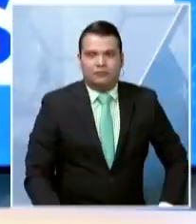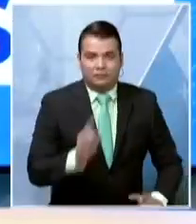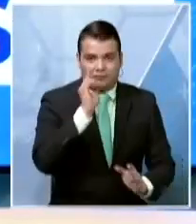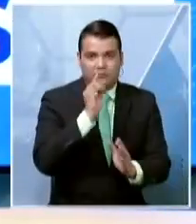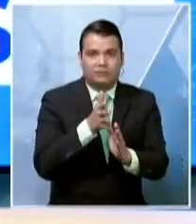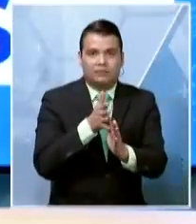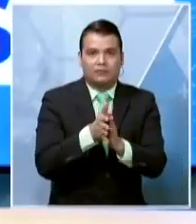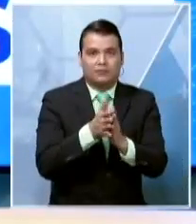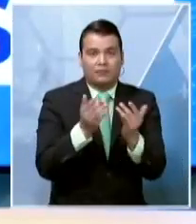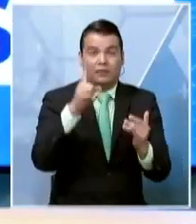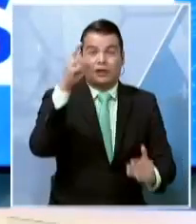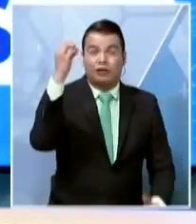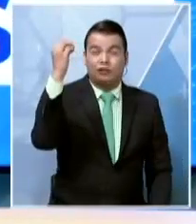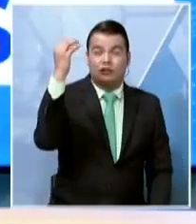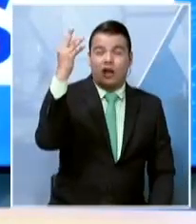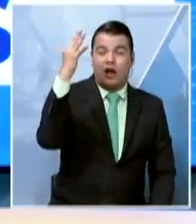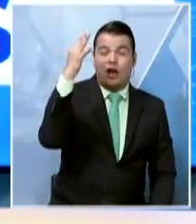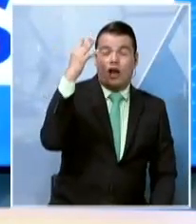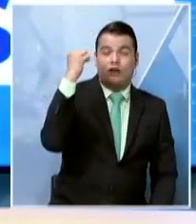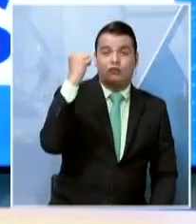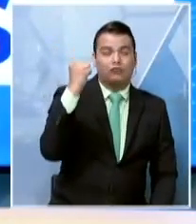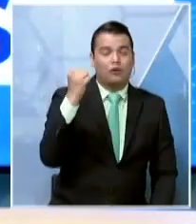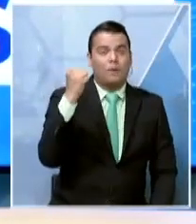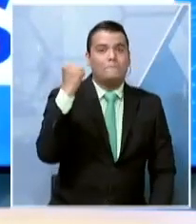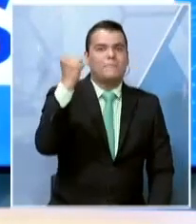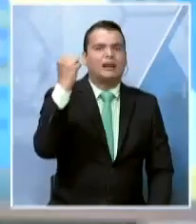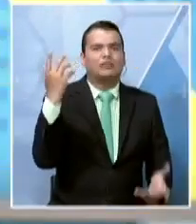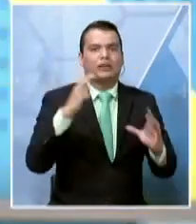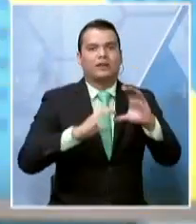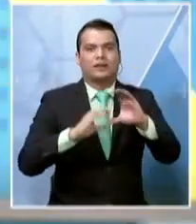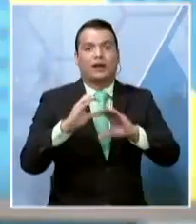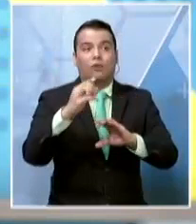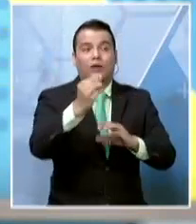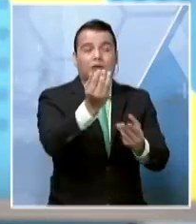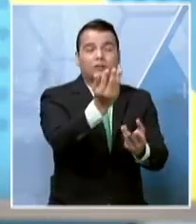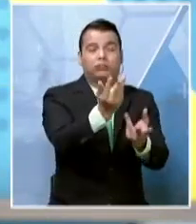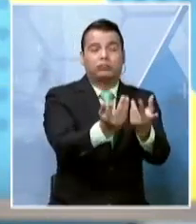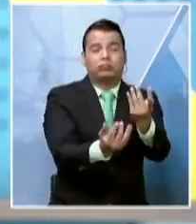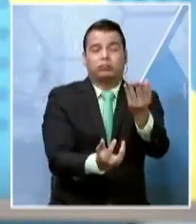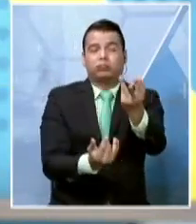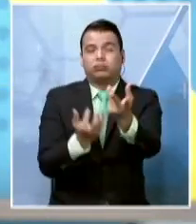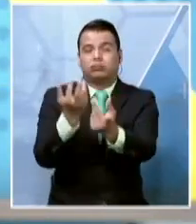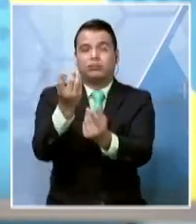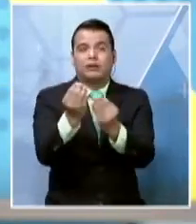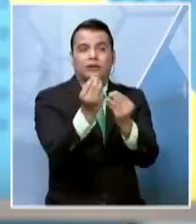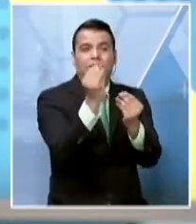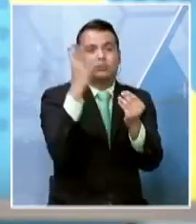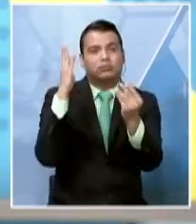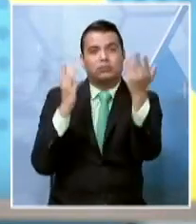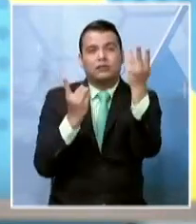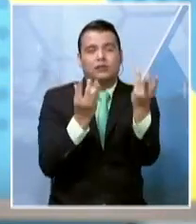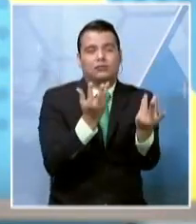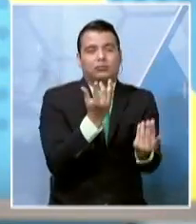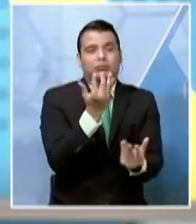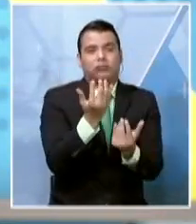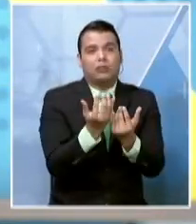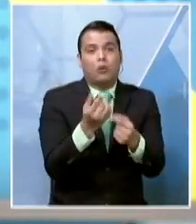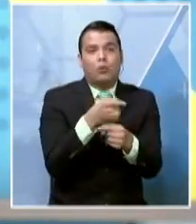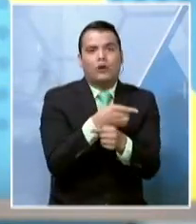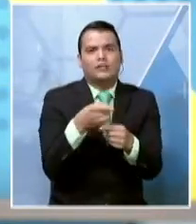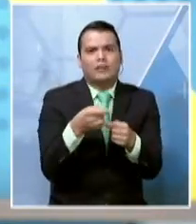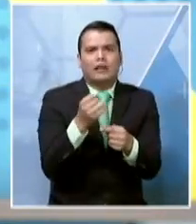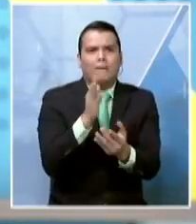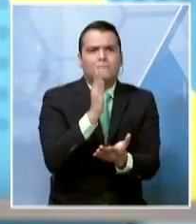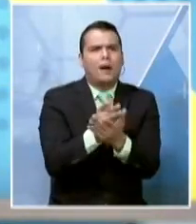La temporada de verano llegó al Cauca acompañada de incendios forestales. En menos de una semana van 36 conflagraciones en Popayán,